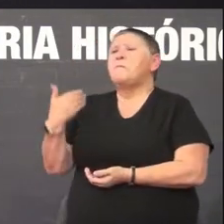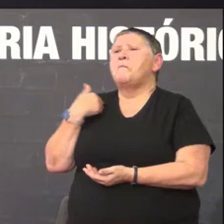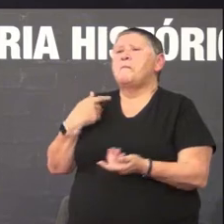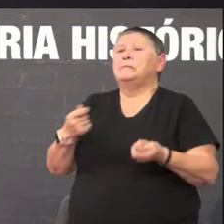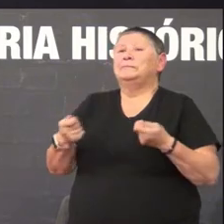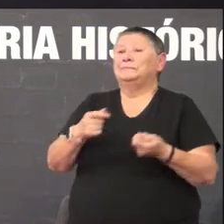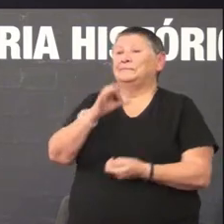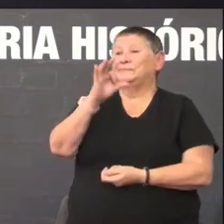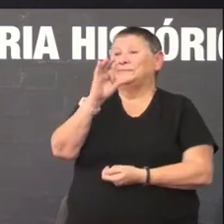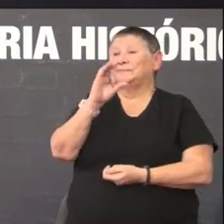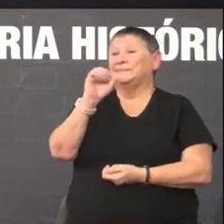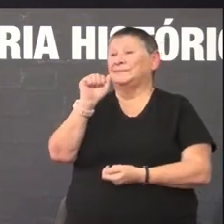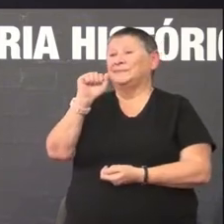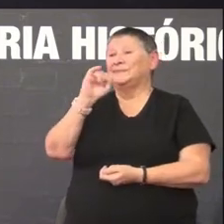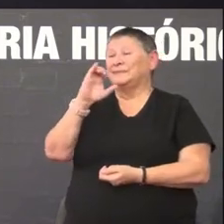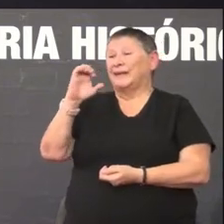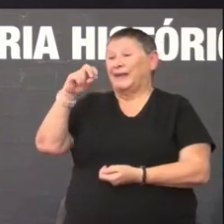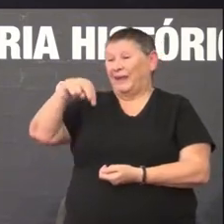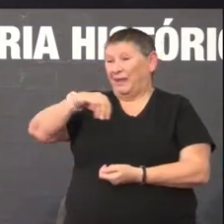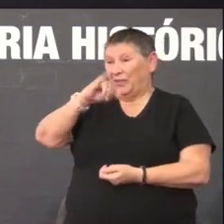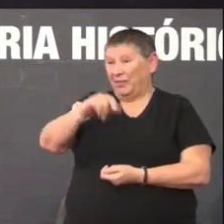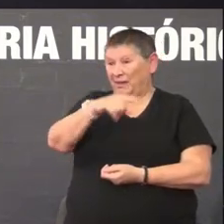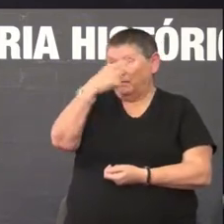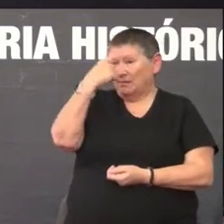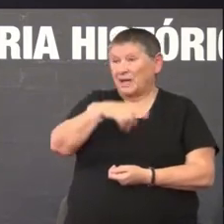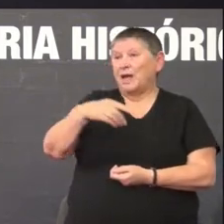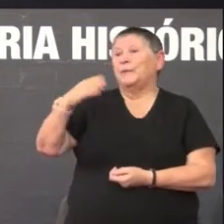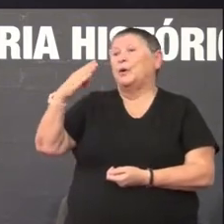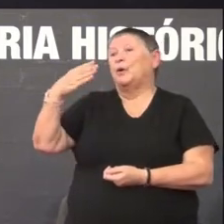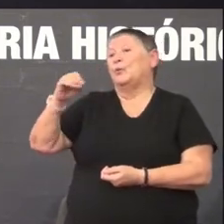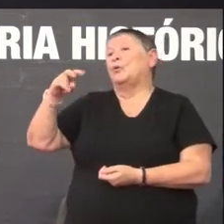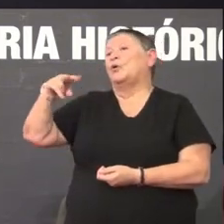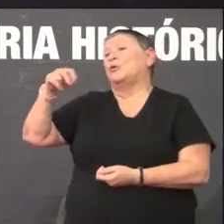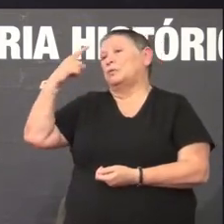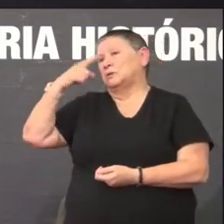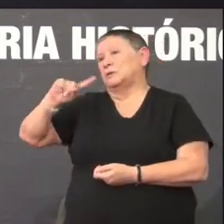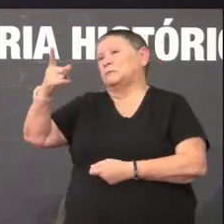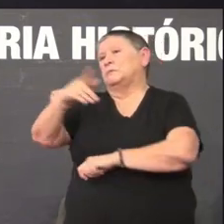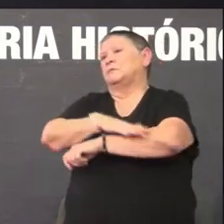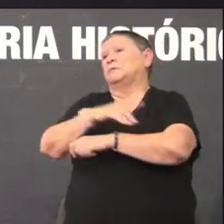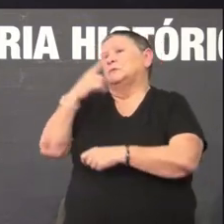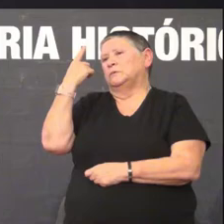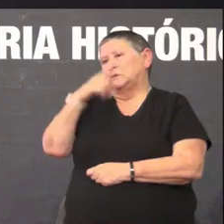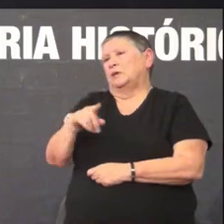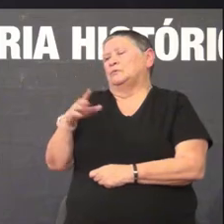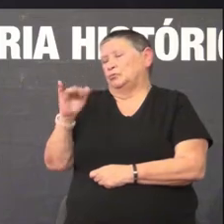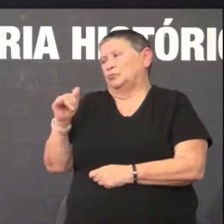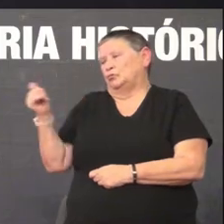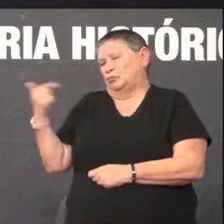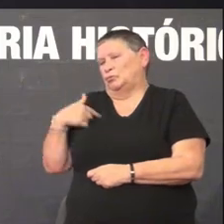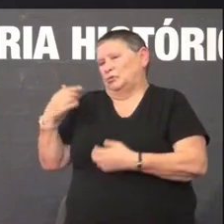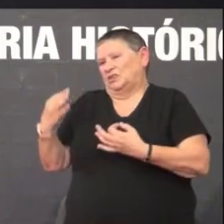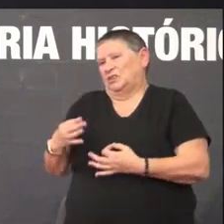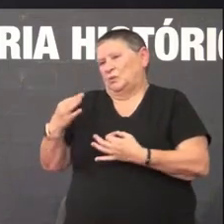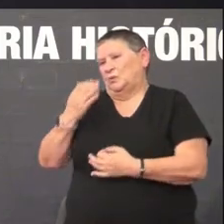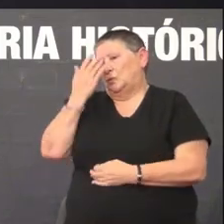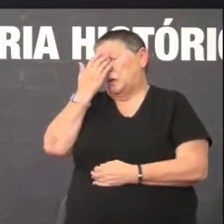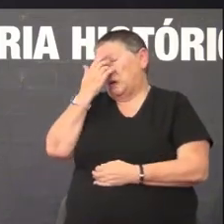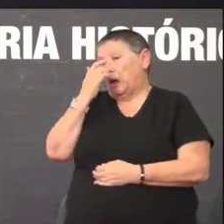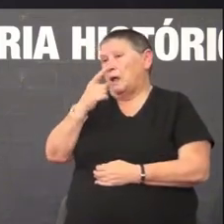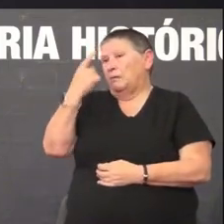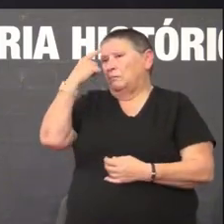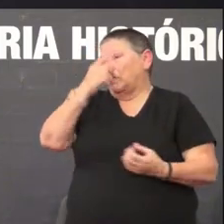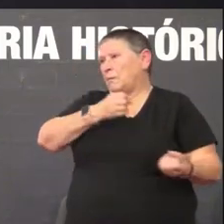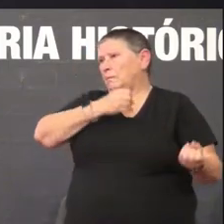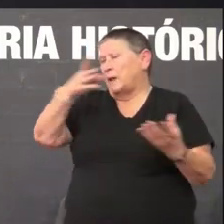Alberto Sainz, ¿lo sabe Bono y el resto de los ministros? A mí no me cabe ninguna duda. ¿Le llega esa información